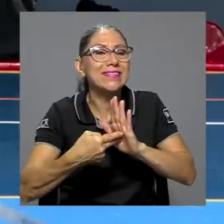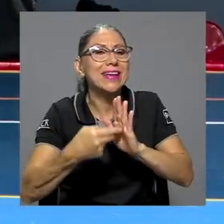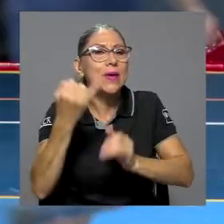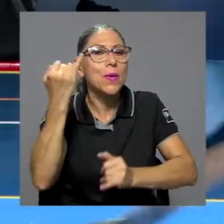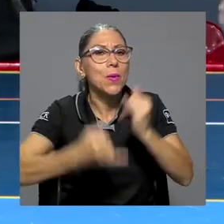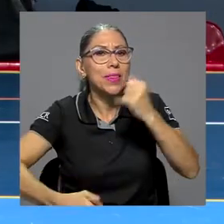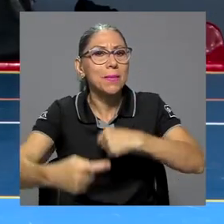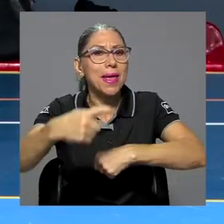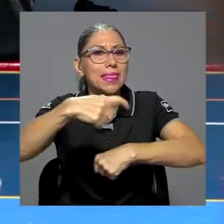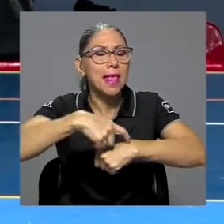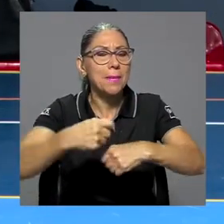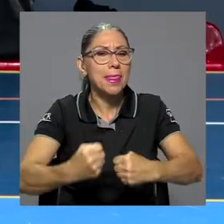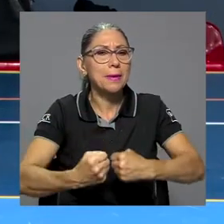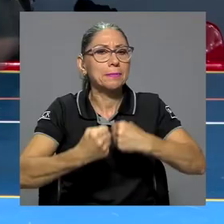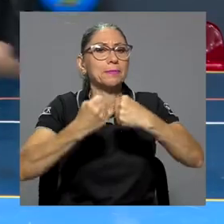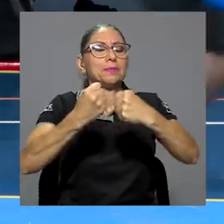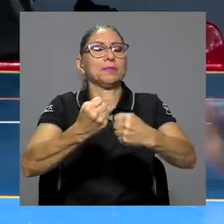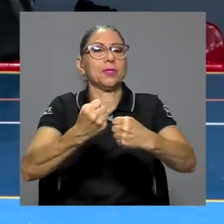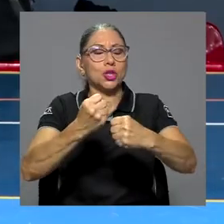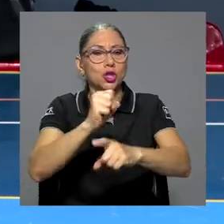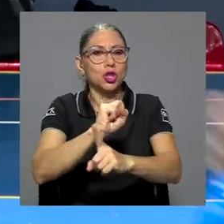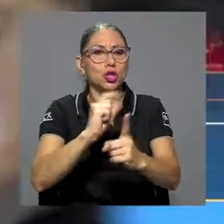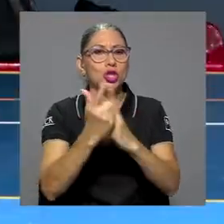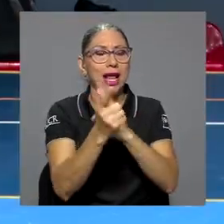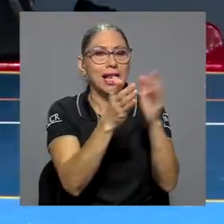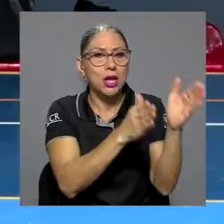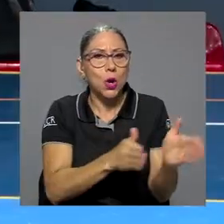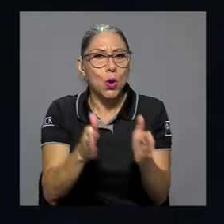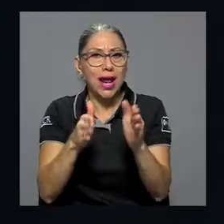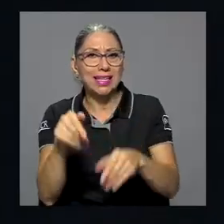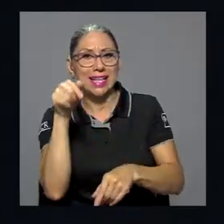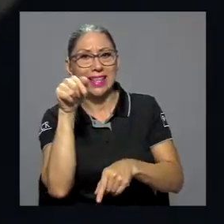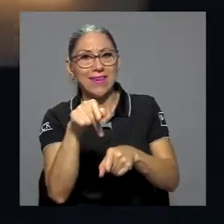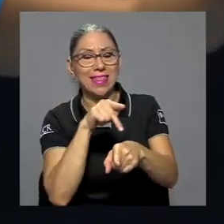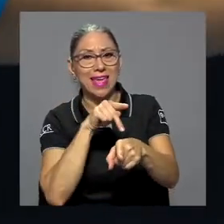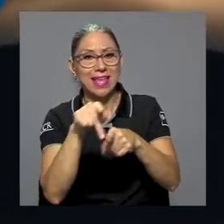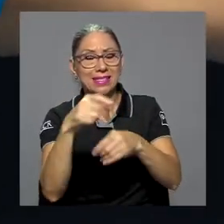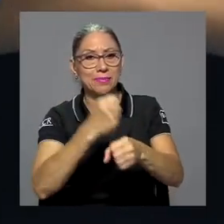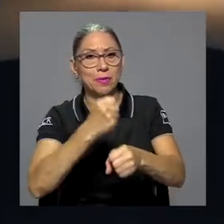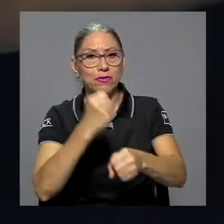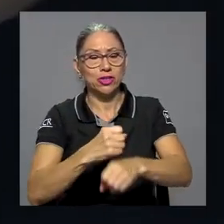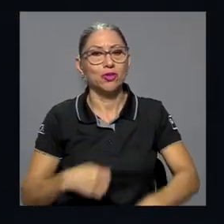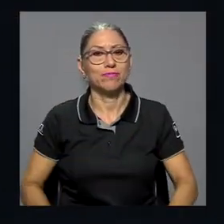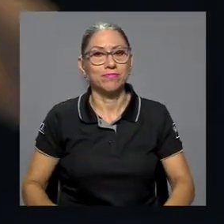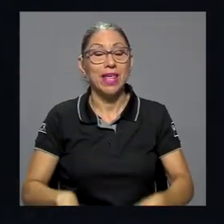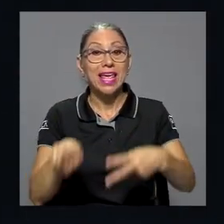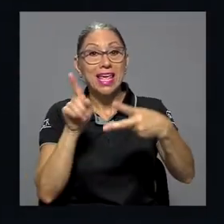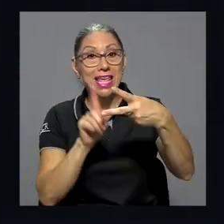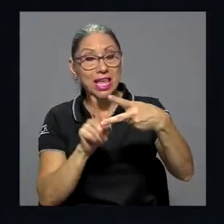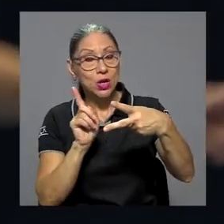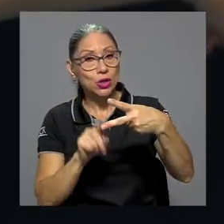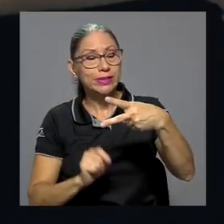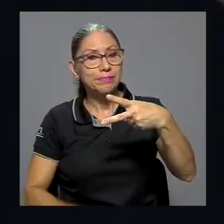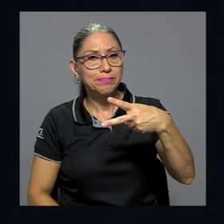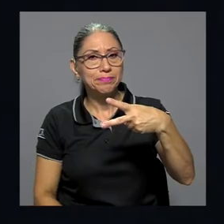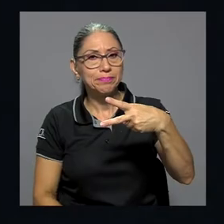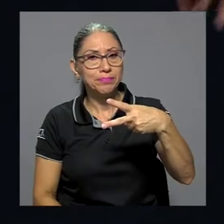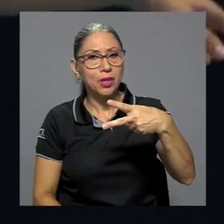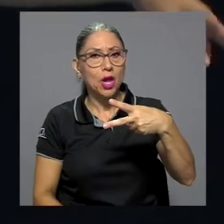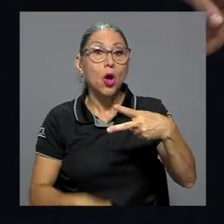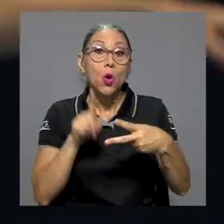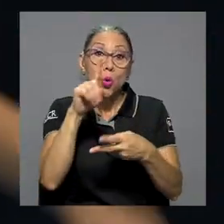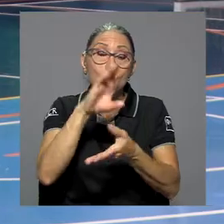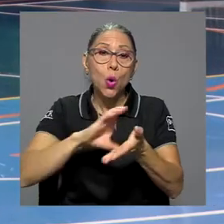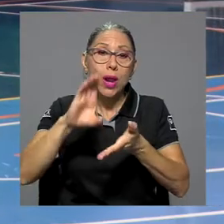de consolidación social y organizativa de dicha profesión. Y en una segunda instancia, un